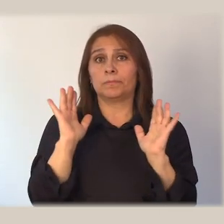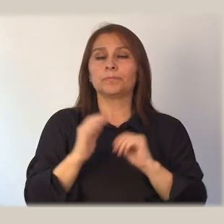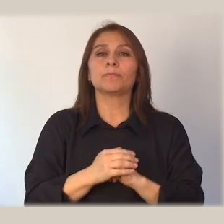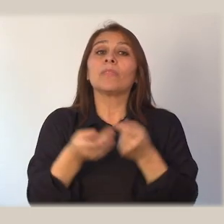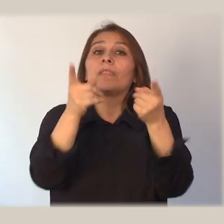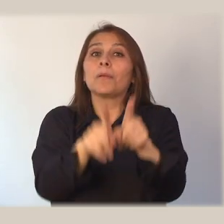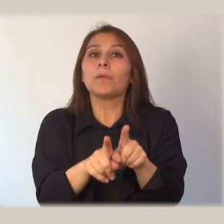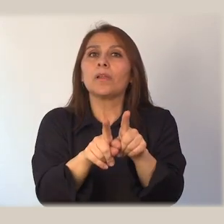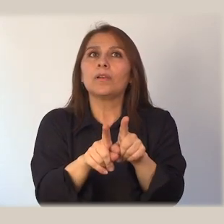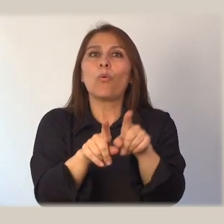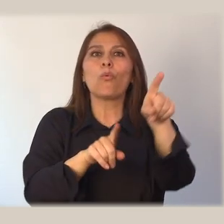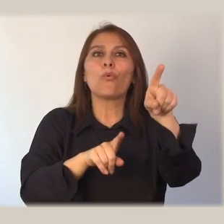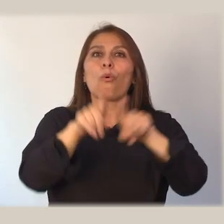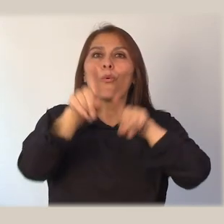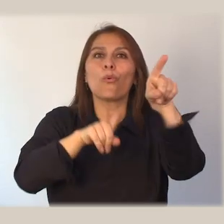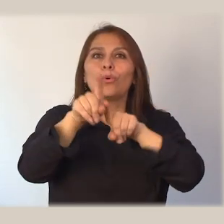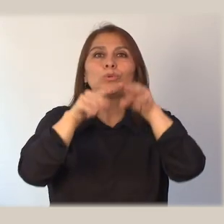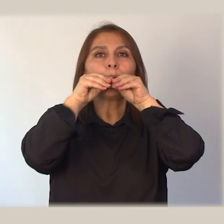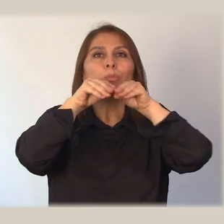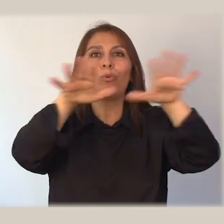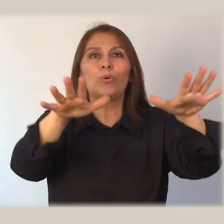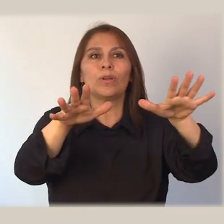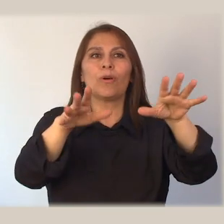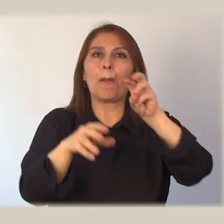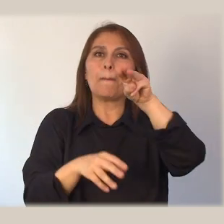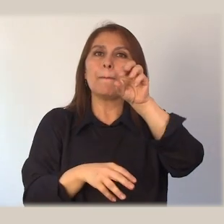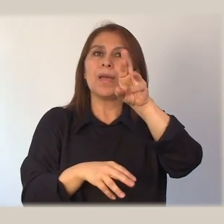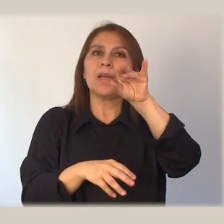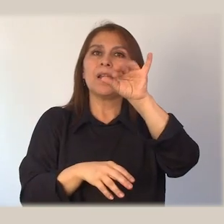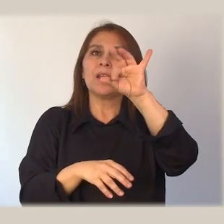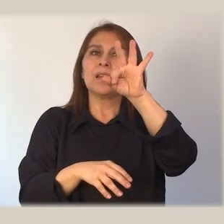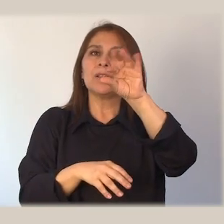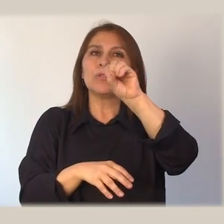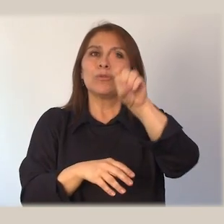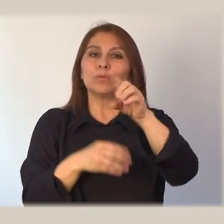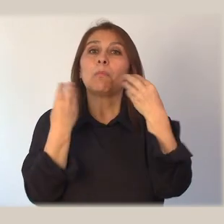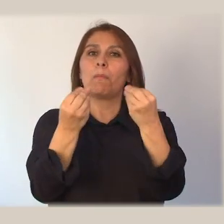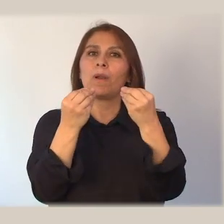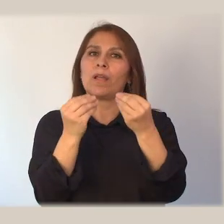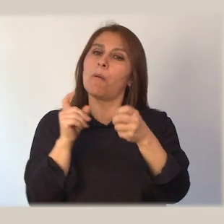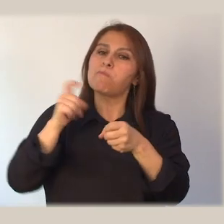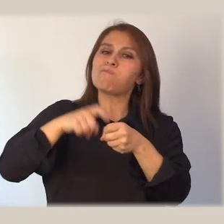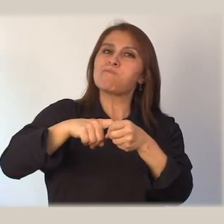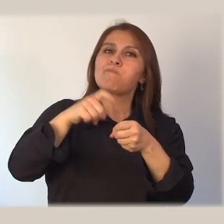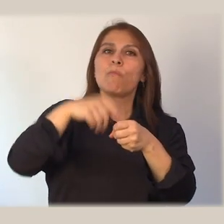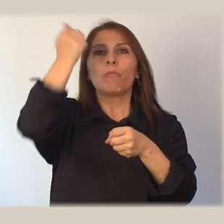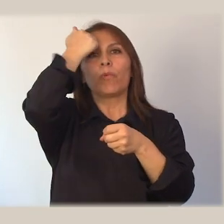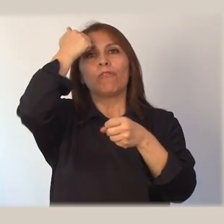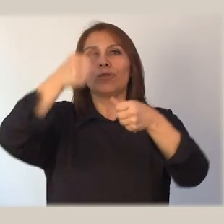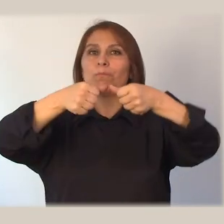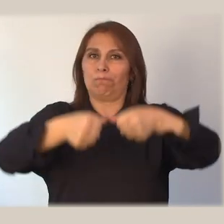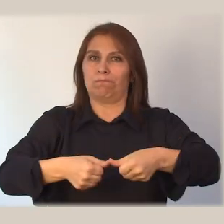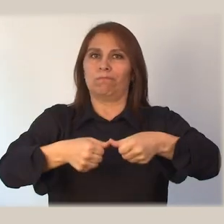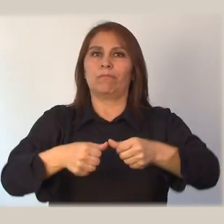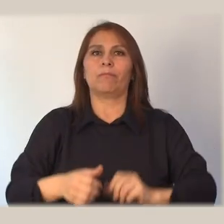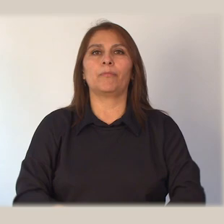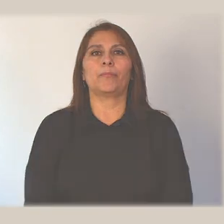profesores ocasionales y catedráticos así como en la formulación de un concurso público de méritos para vincular profesores verdad